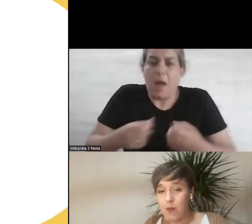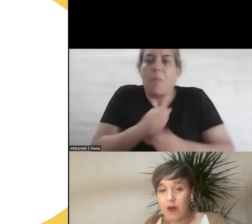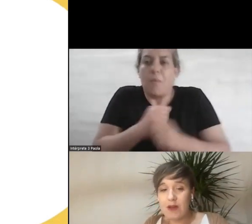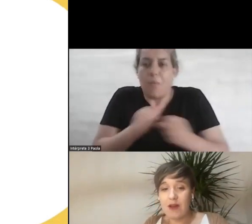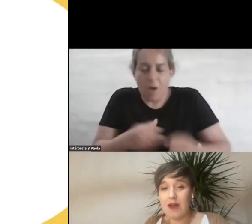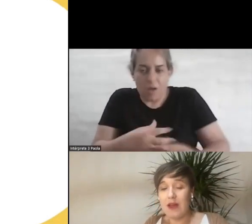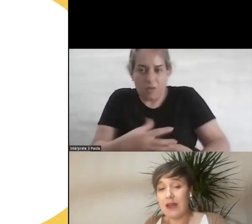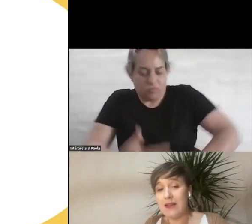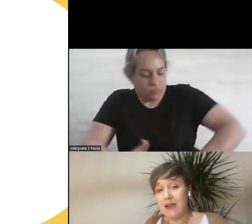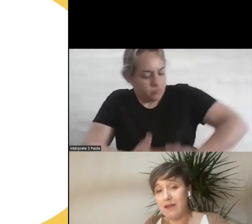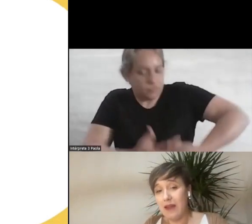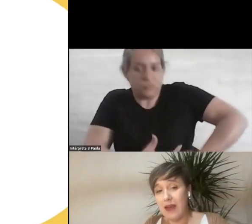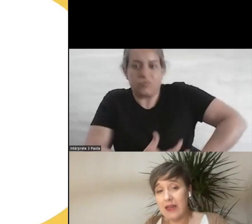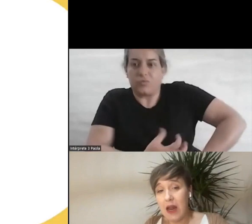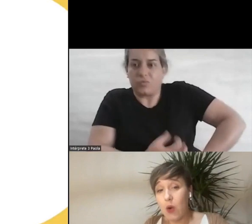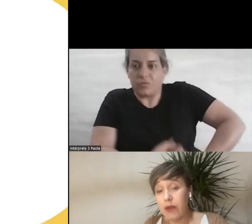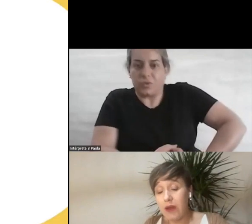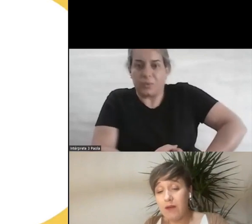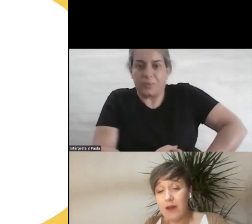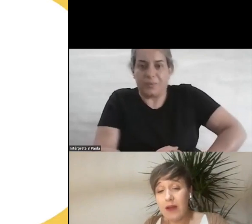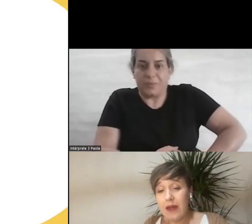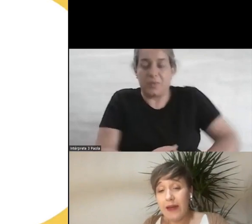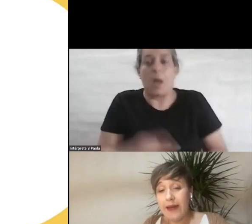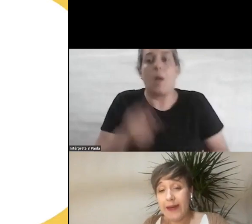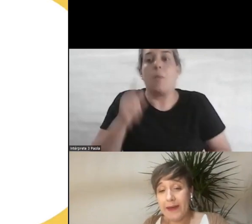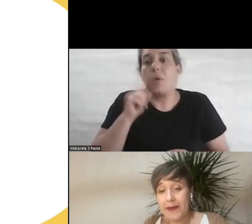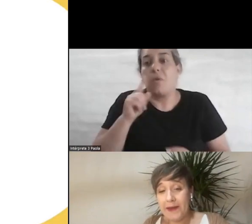siempre después, y tras 30 días en la UCI,